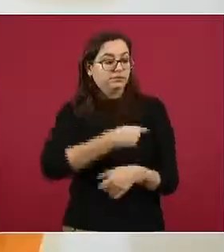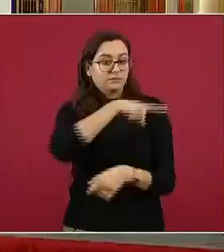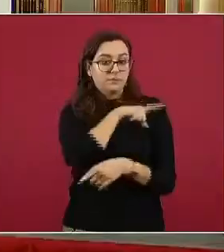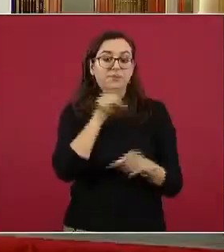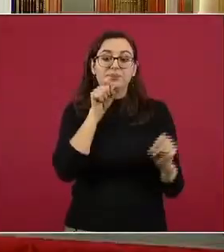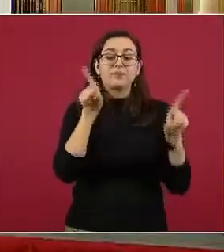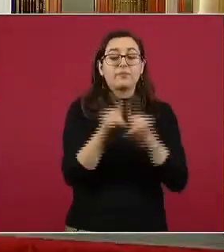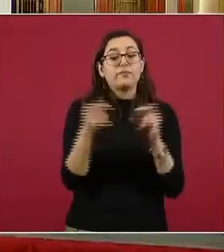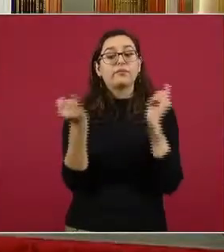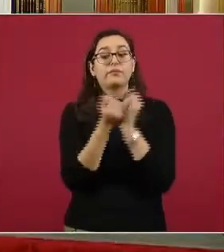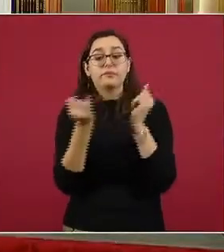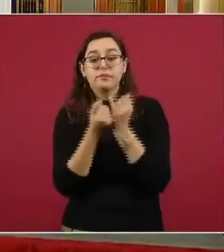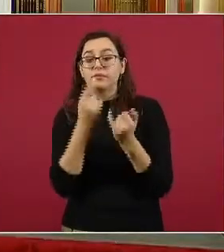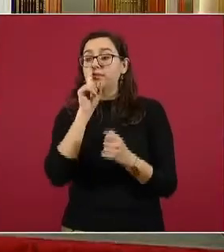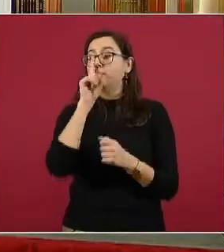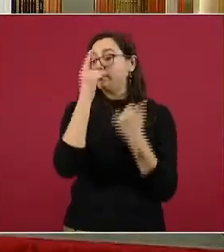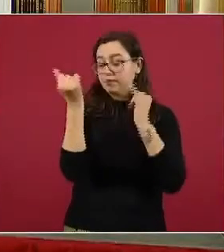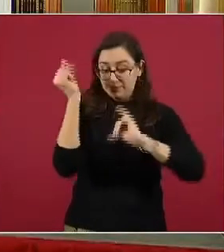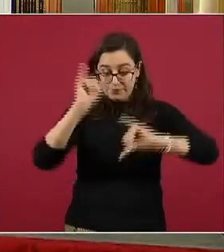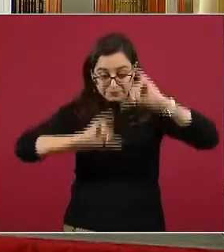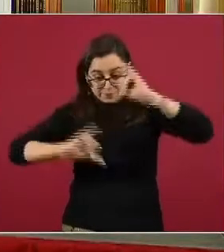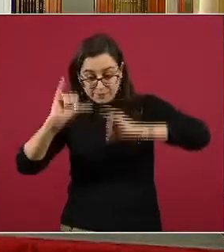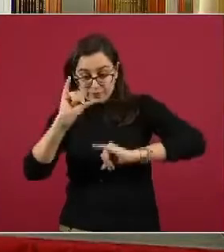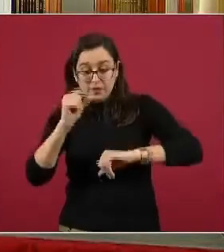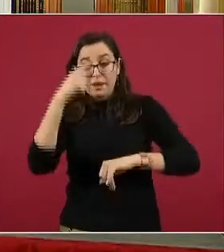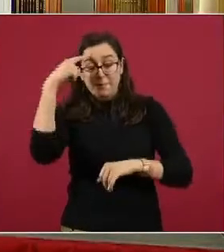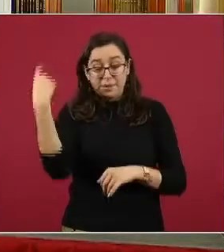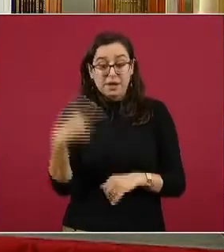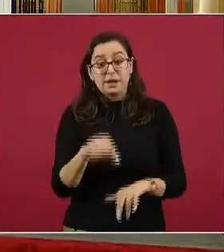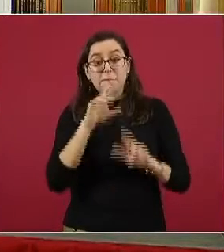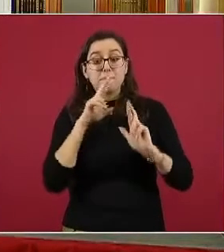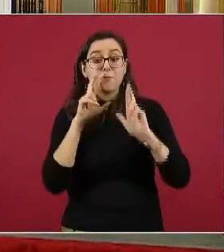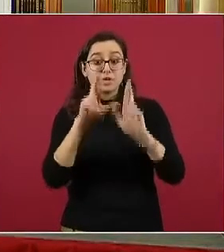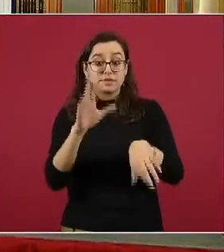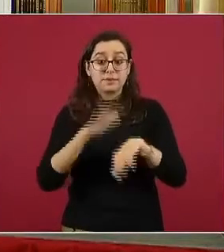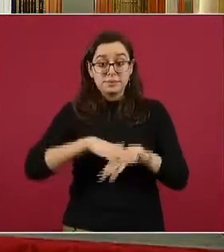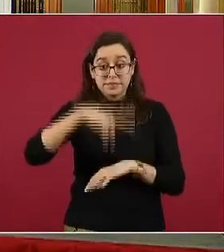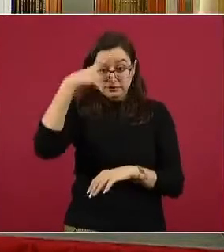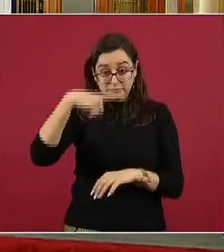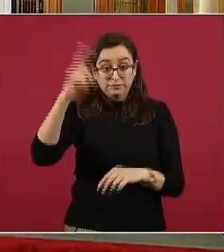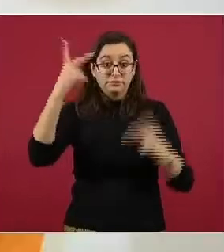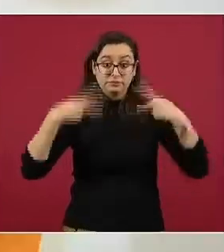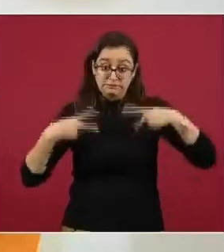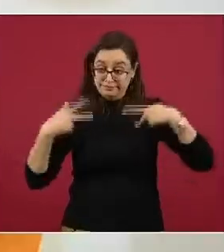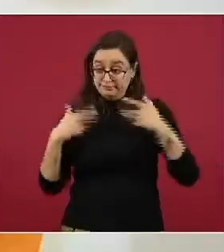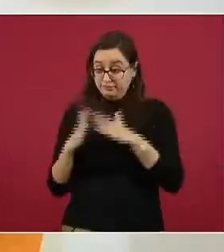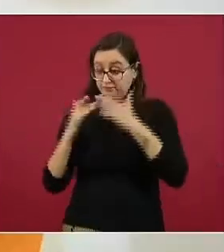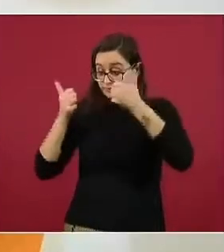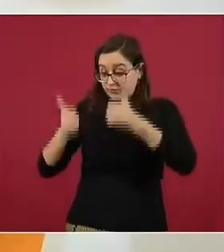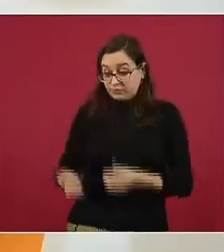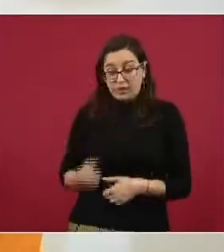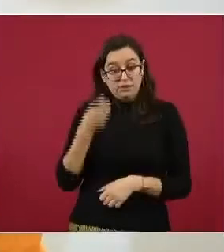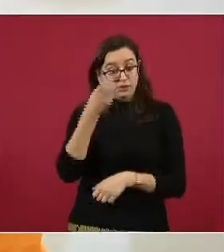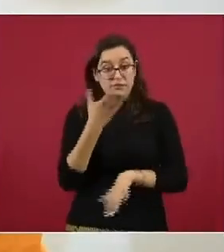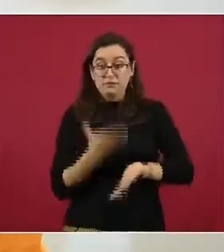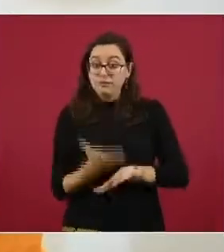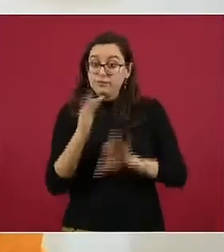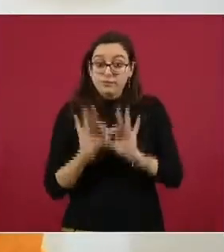de muestras para facilitar una prueba confirmatoria y que las personas se aíslen. Esto es